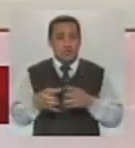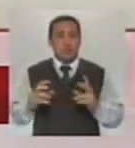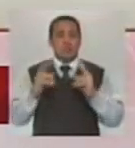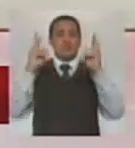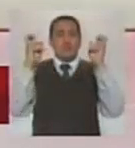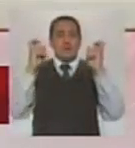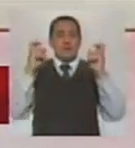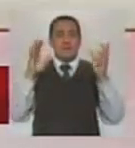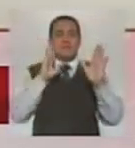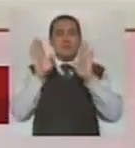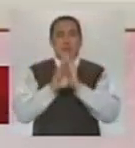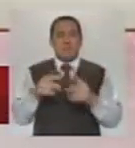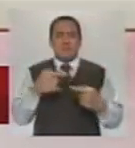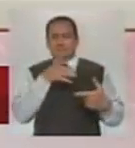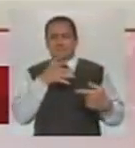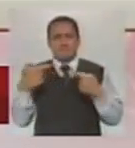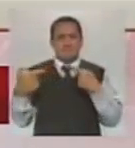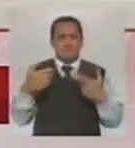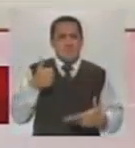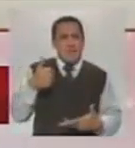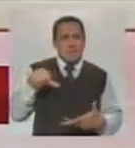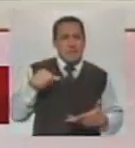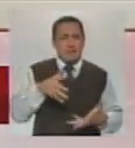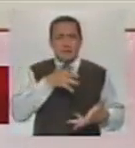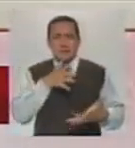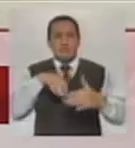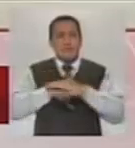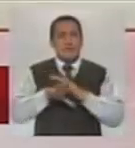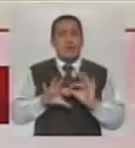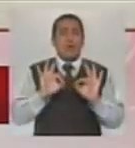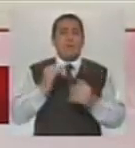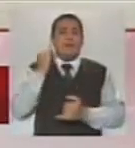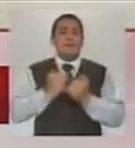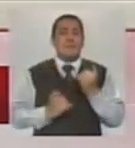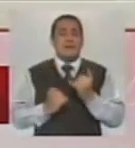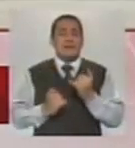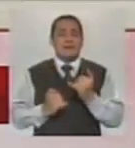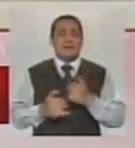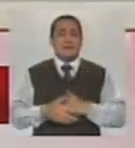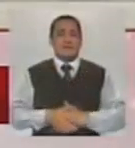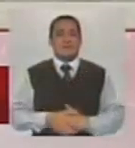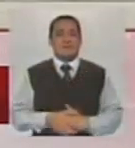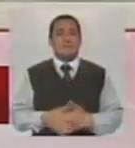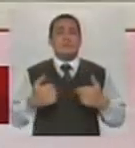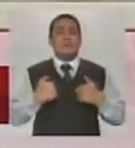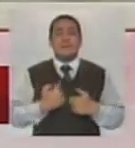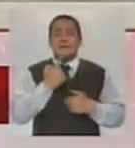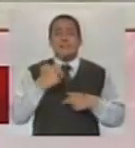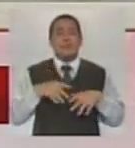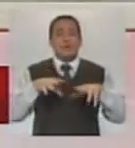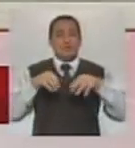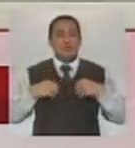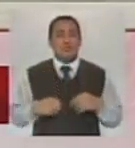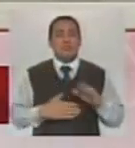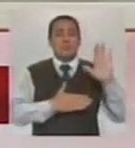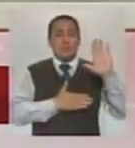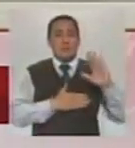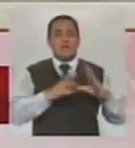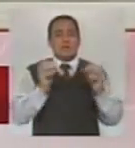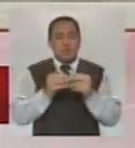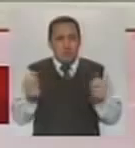de cuestionamiento interno, si está bien, está mal la sentencia, pero al final de cuentas, si estamos asumiendo un compromiso de